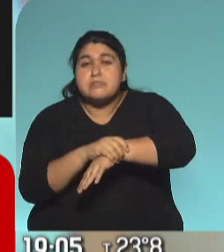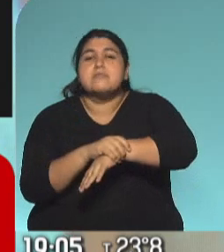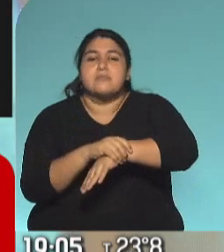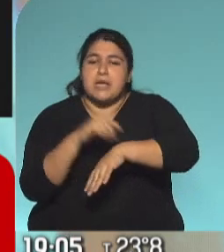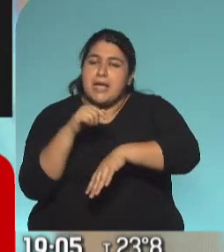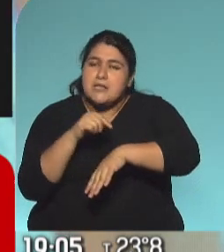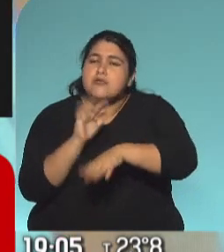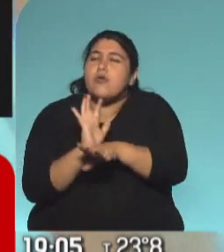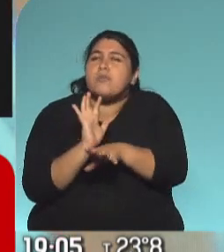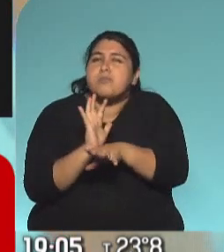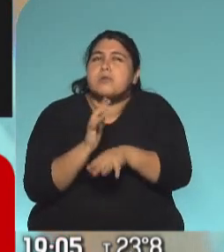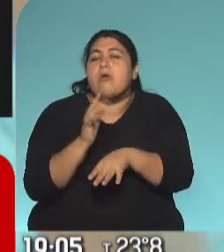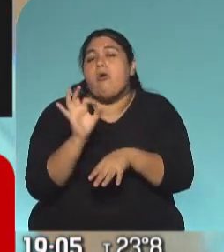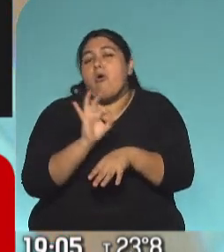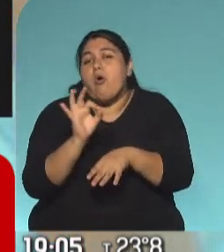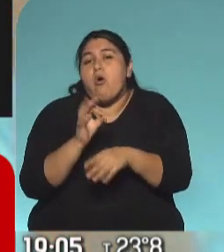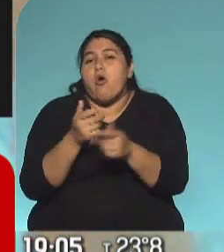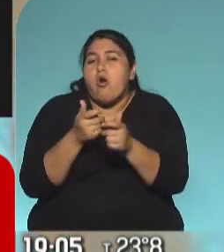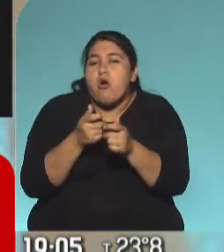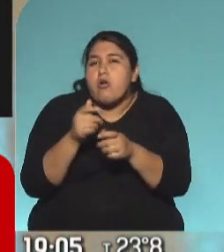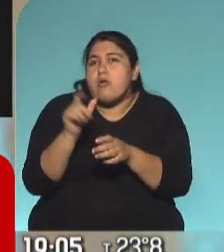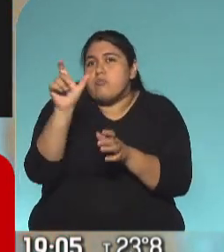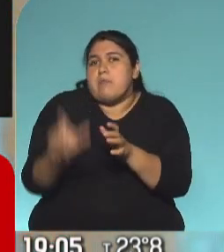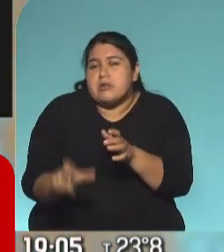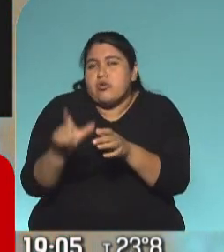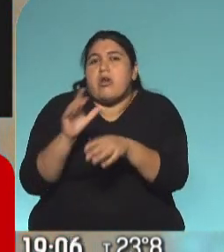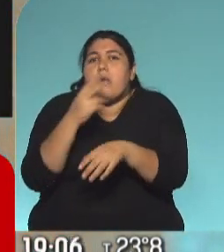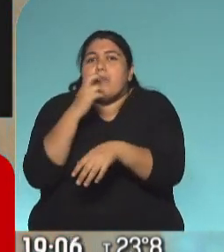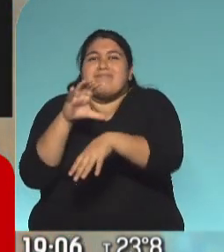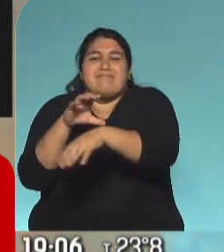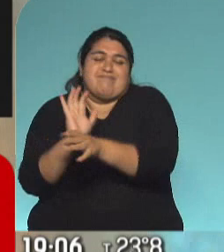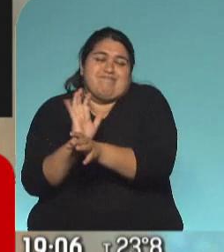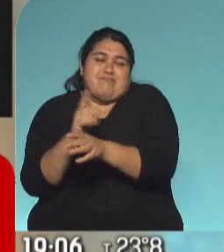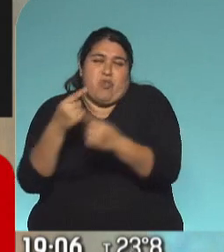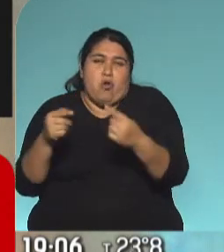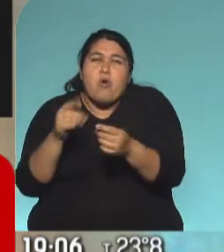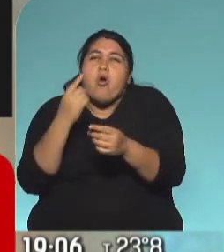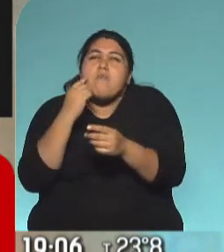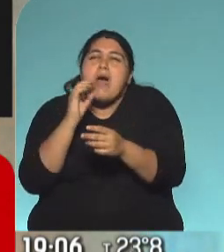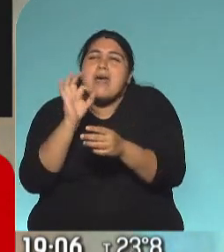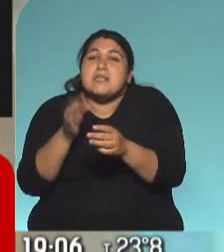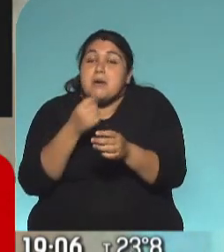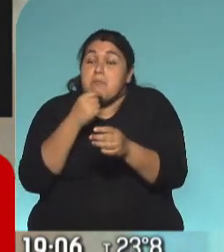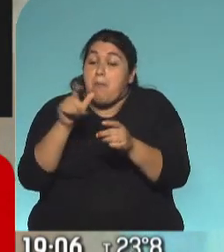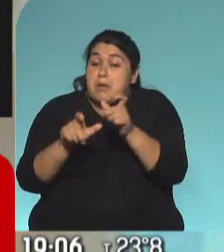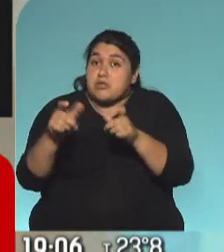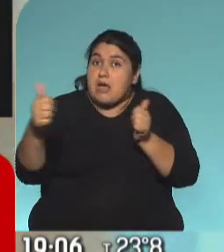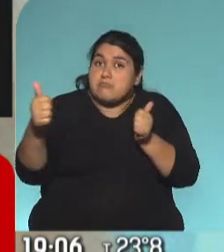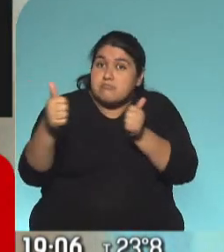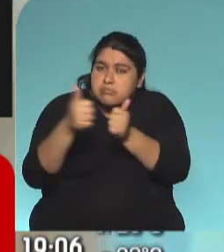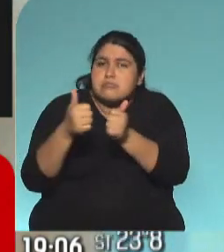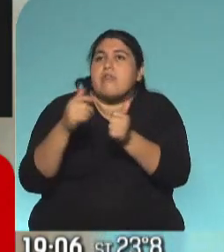significado también ponerle un sensor a la víctima de manera tal que cada vez que se le acercara, Úrsula debiera llamar